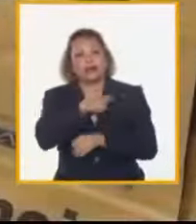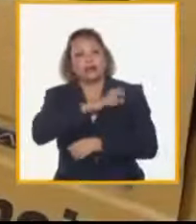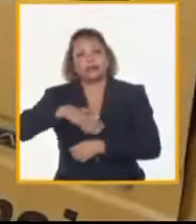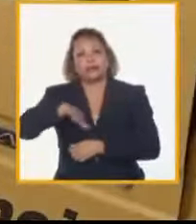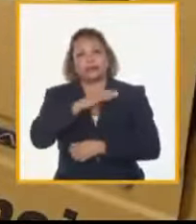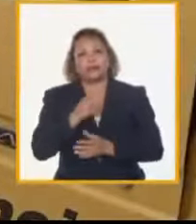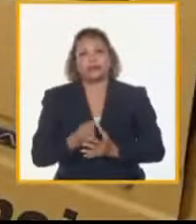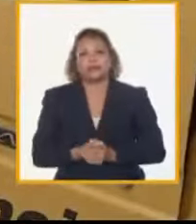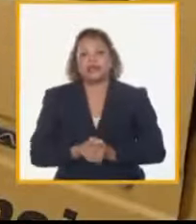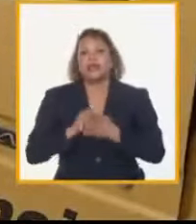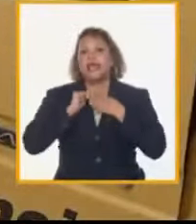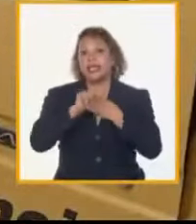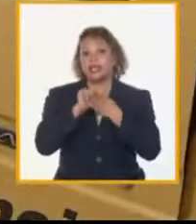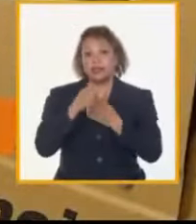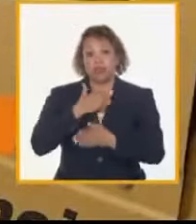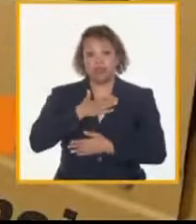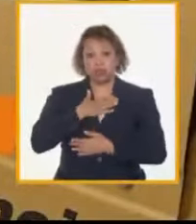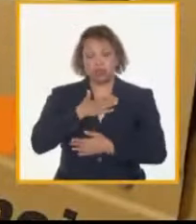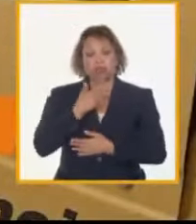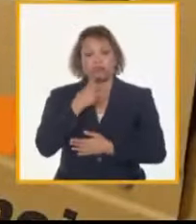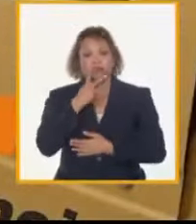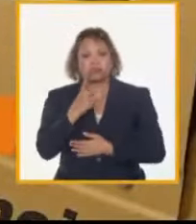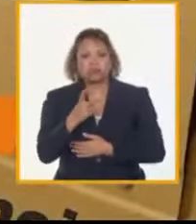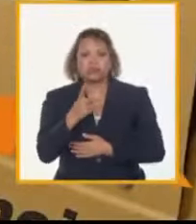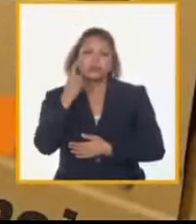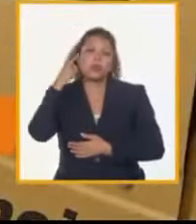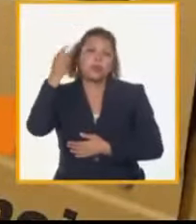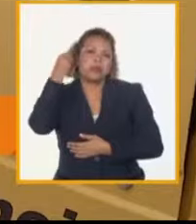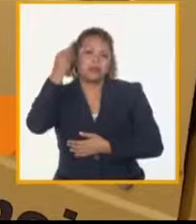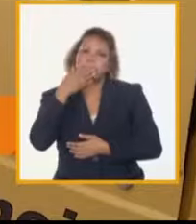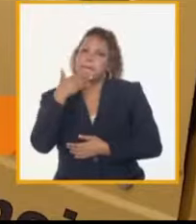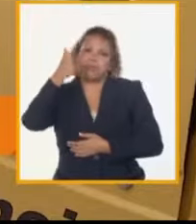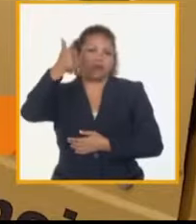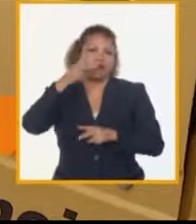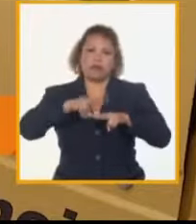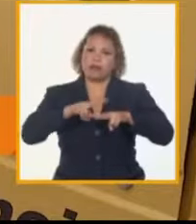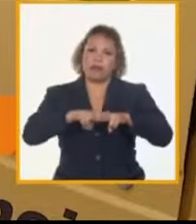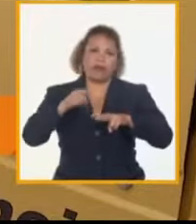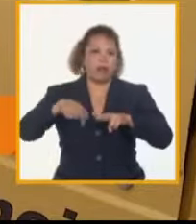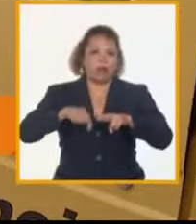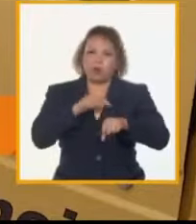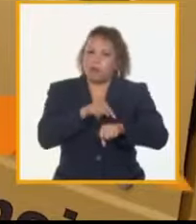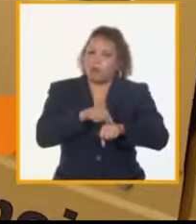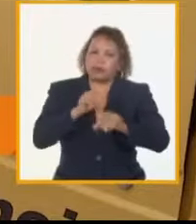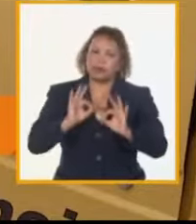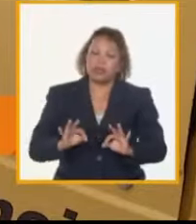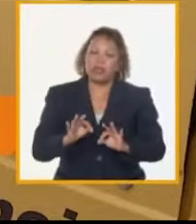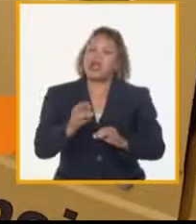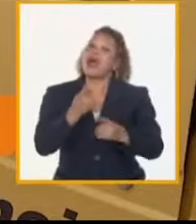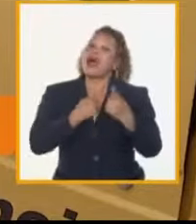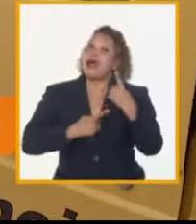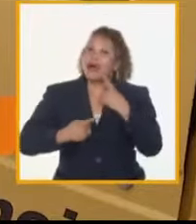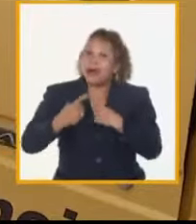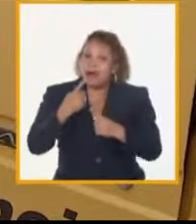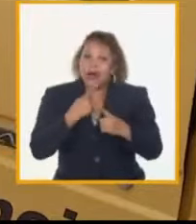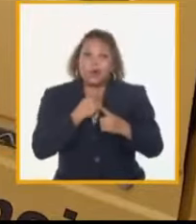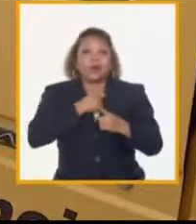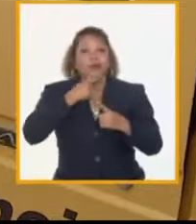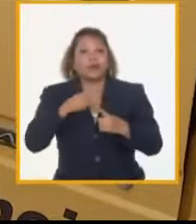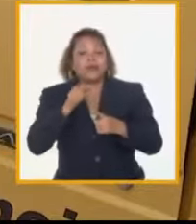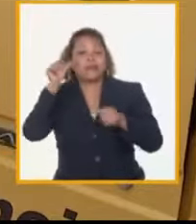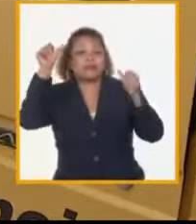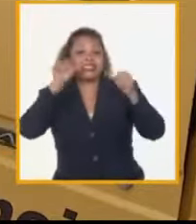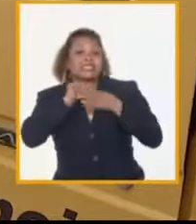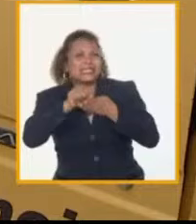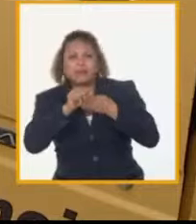brindo más y los demás, yo pienso que es uno de los mejores que hay en La Habana en estos momentos. A pesar de que cuando se presta un mal servicio, como